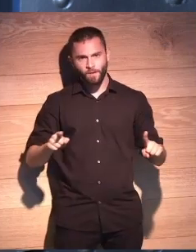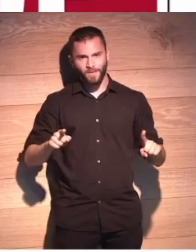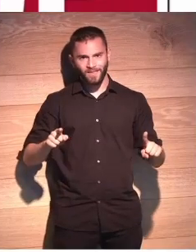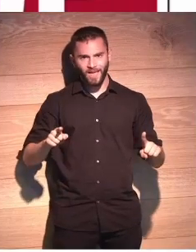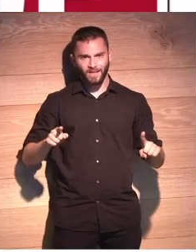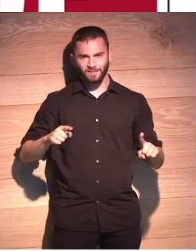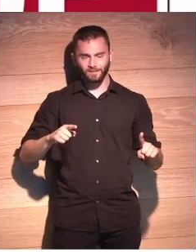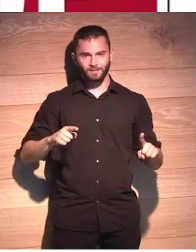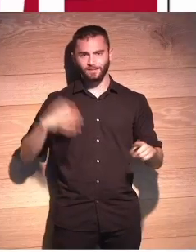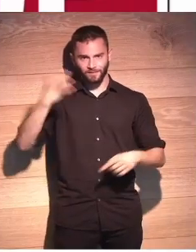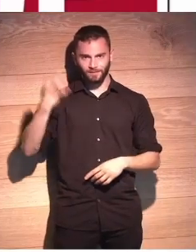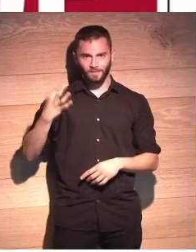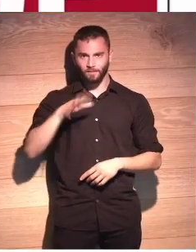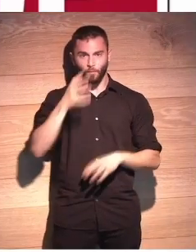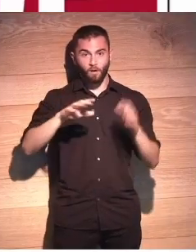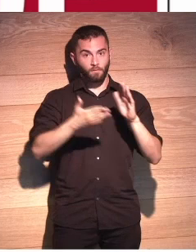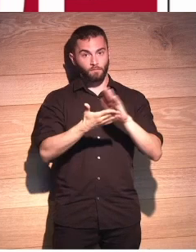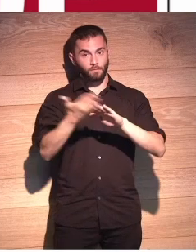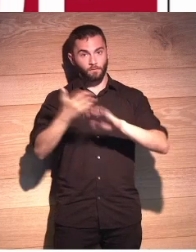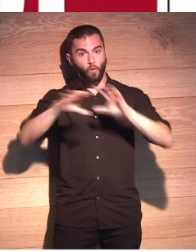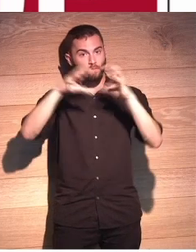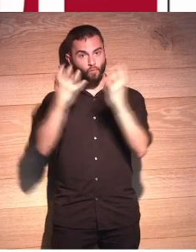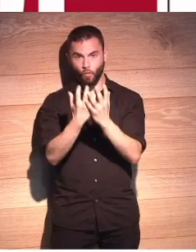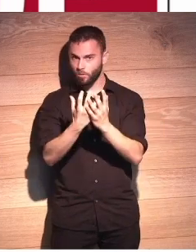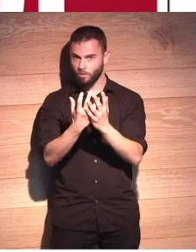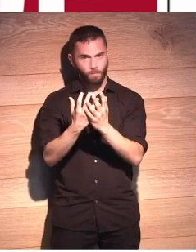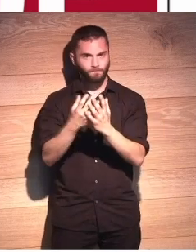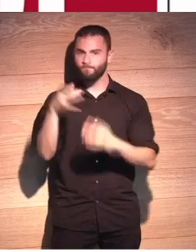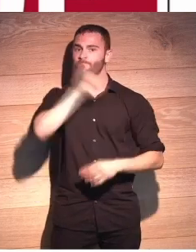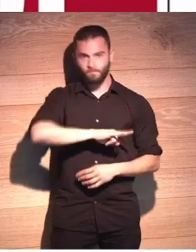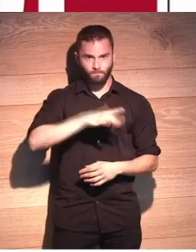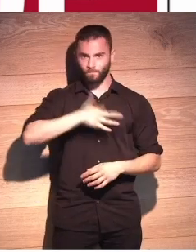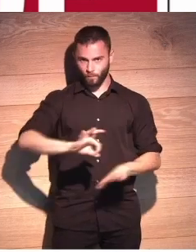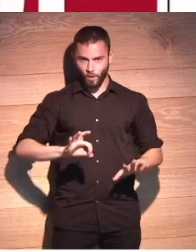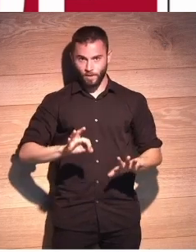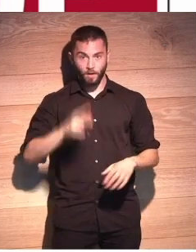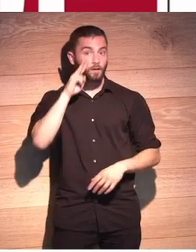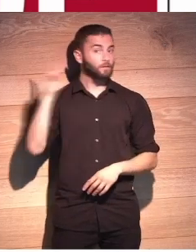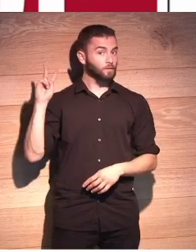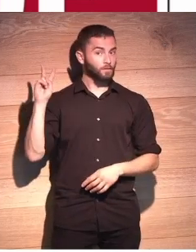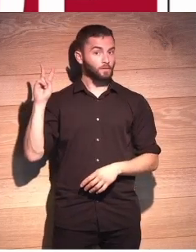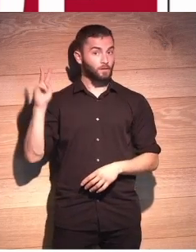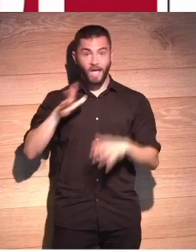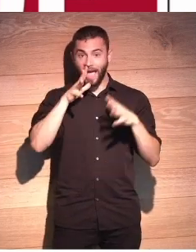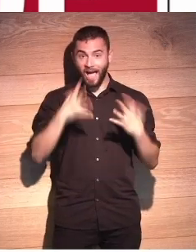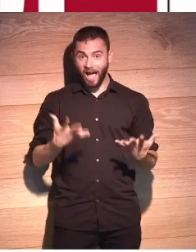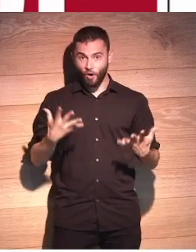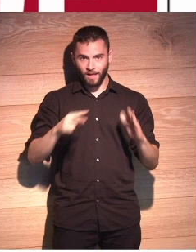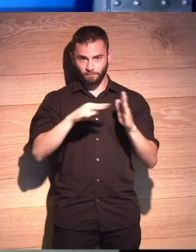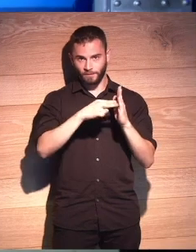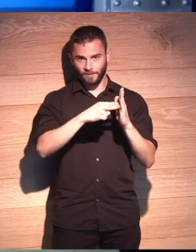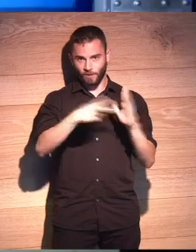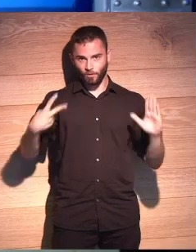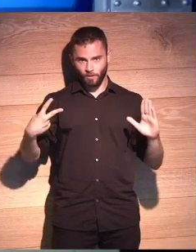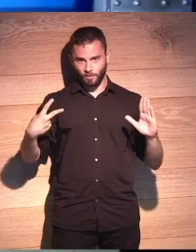letales que nos pueden llevar a un mundo muy distópico. Esto que hemos visto no es ahora mismo una tecnología